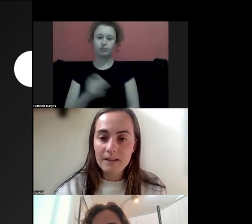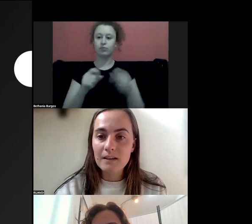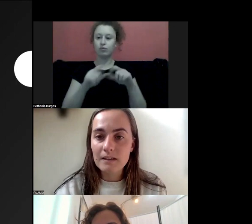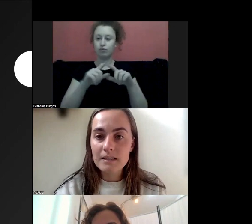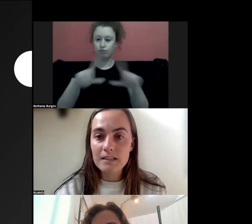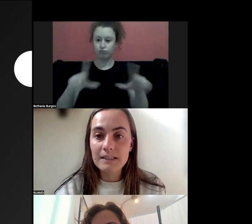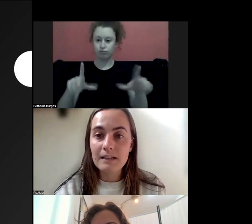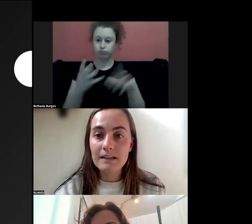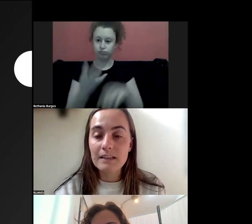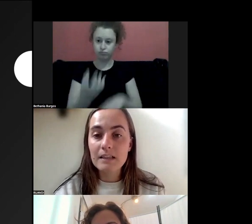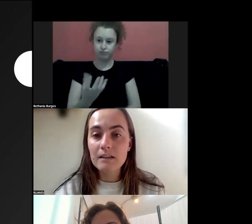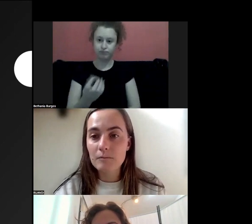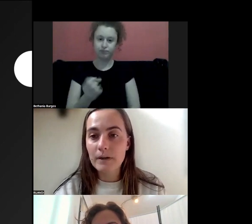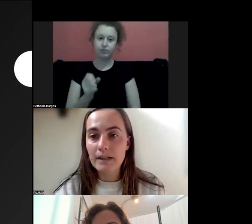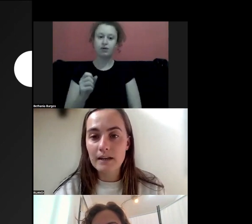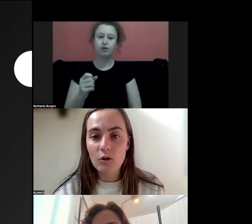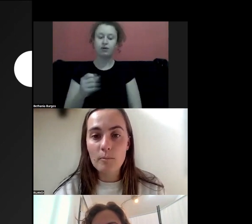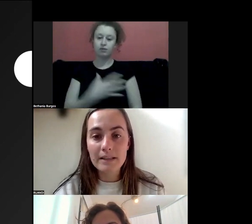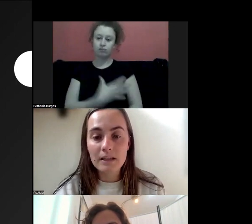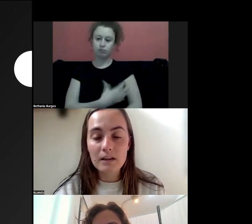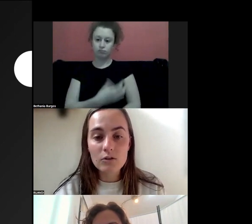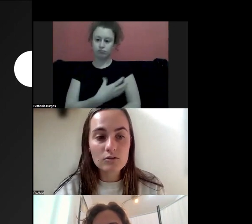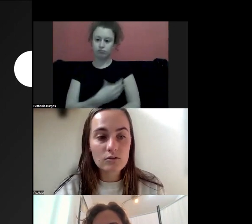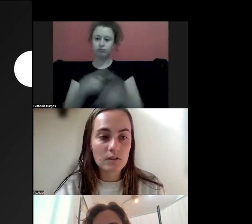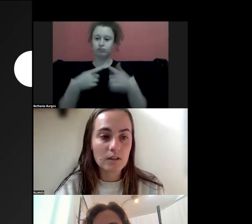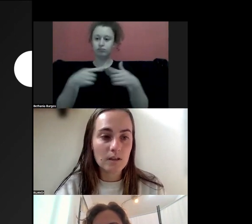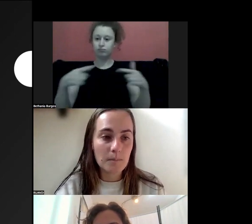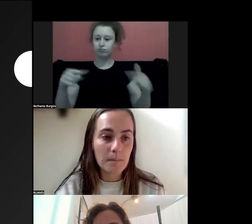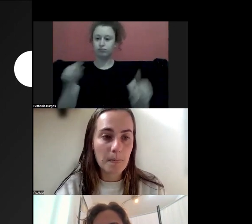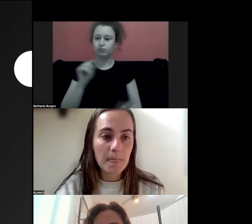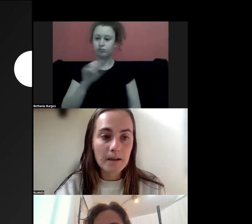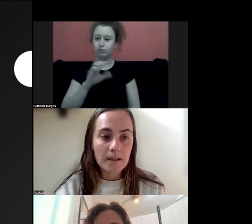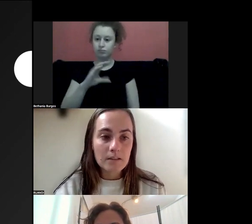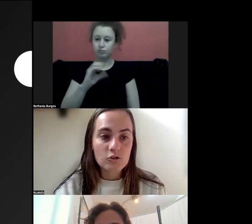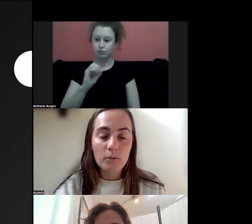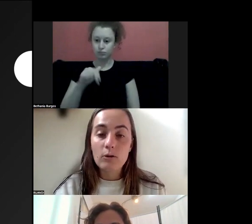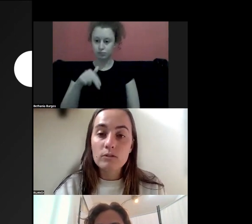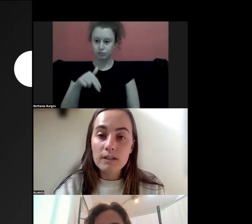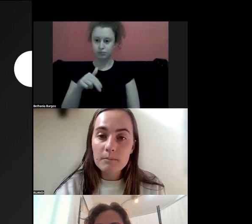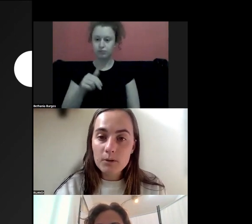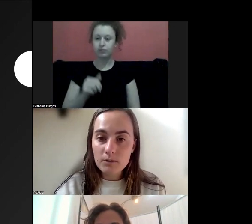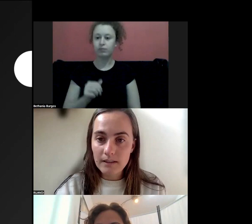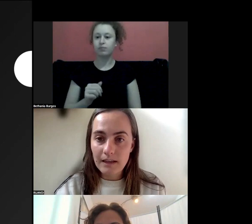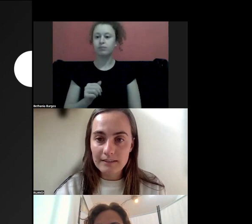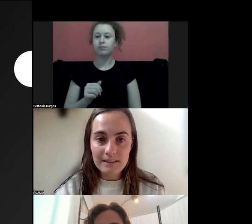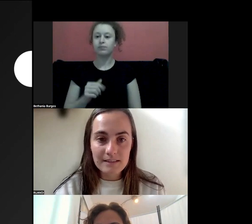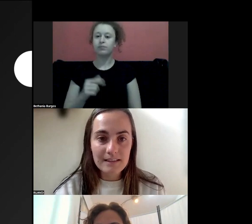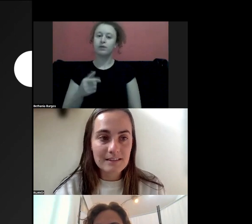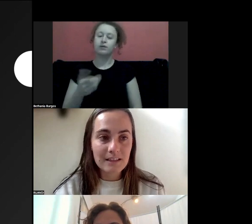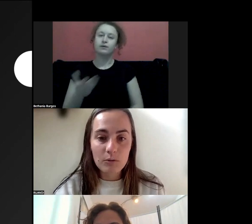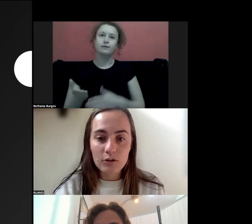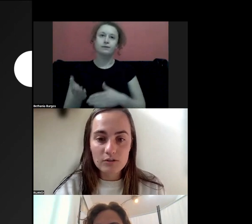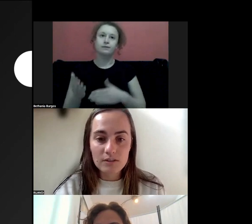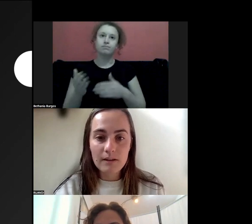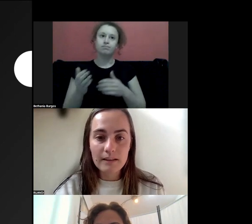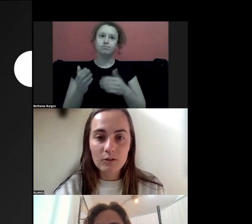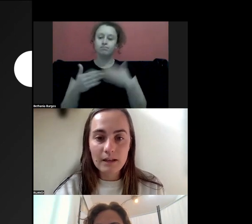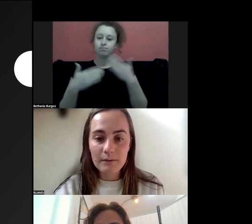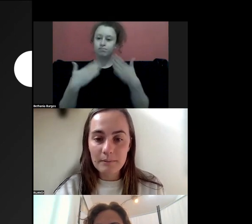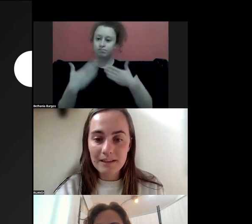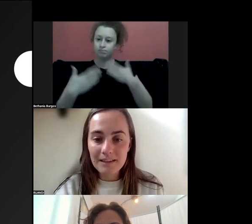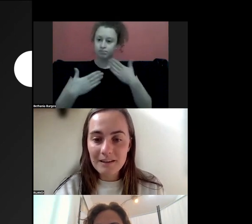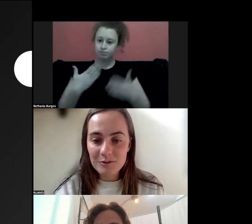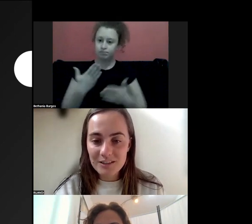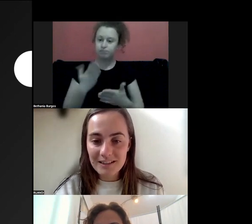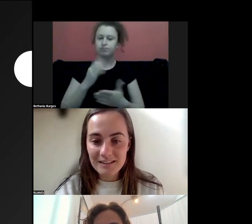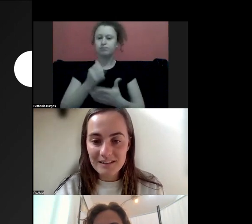lactandoendiverso.com, y ella va a estar aquí para compartirnos sobre autismo y lactancia. Así que bueno, Silvia, te doy